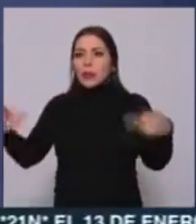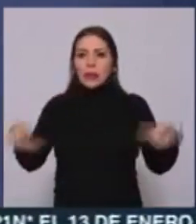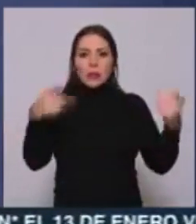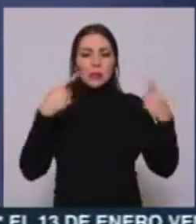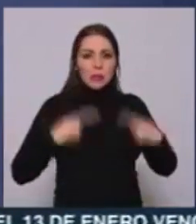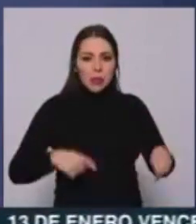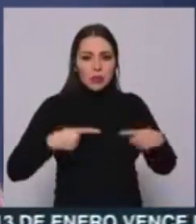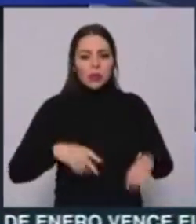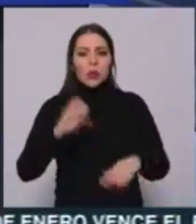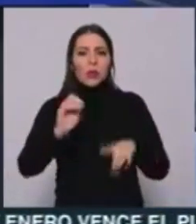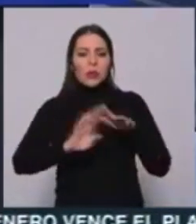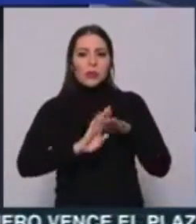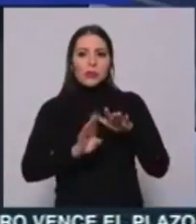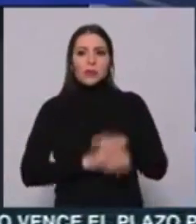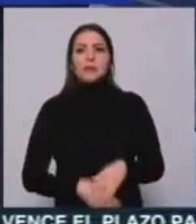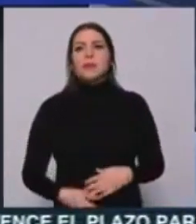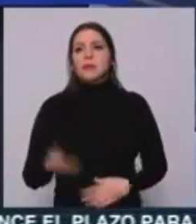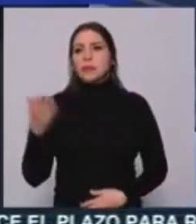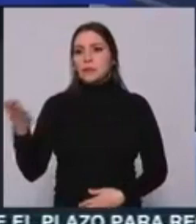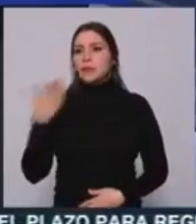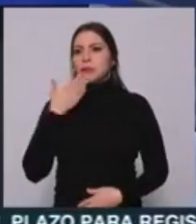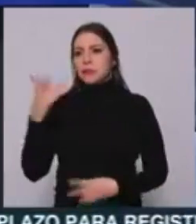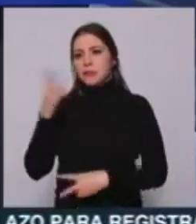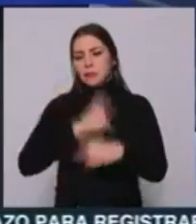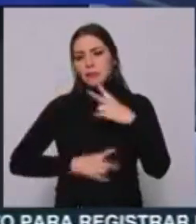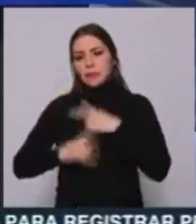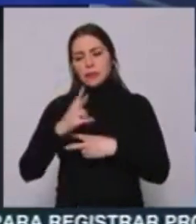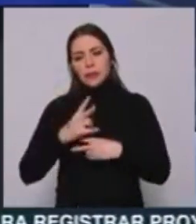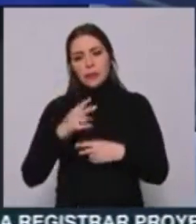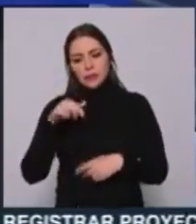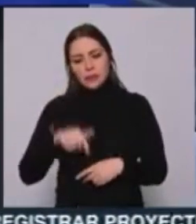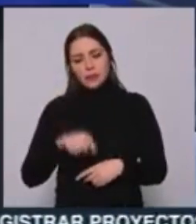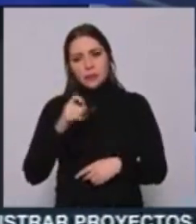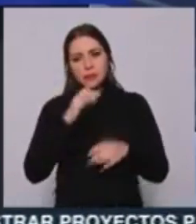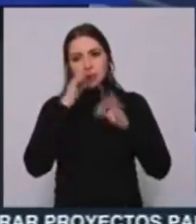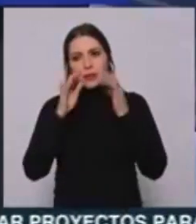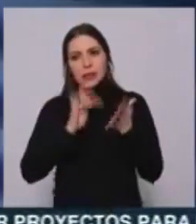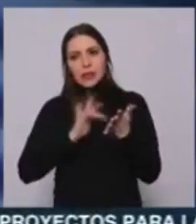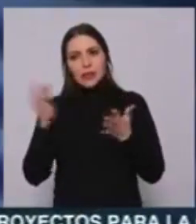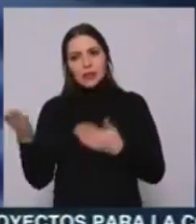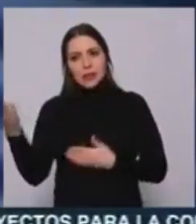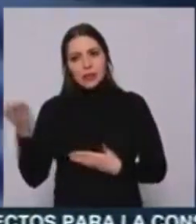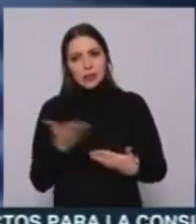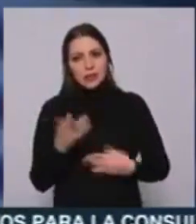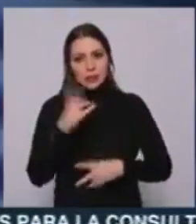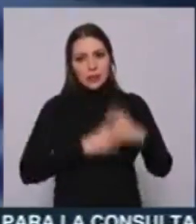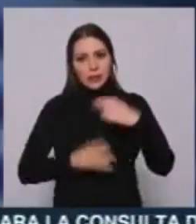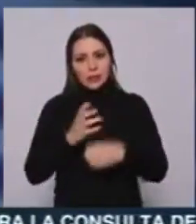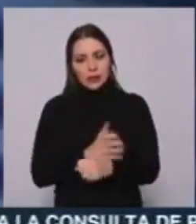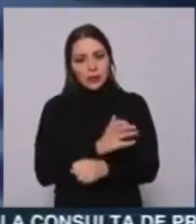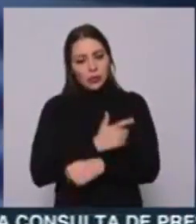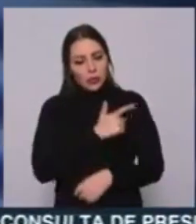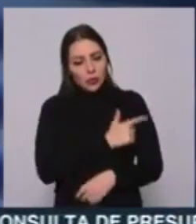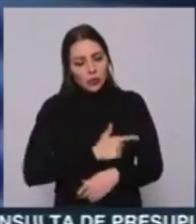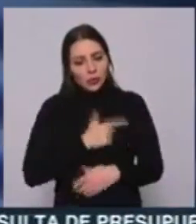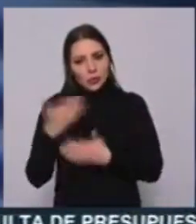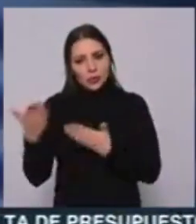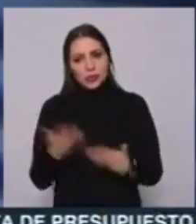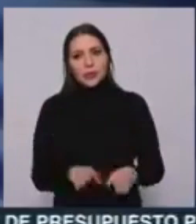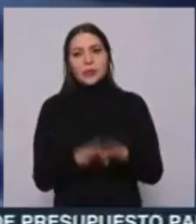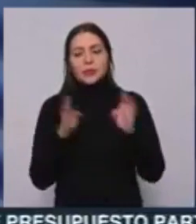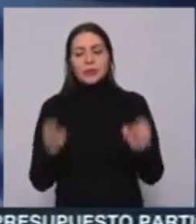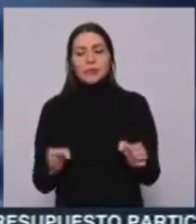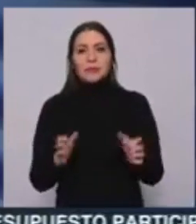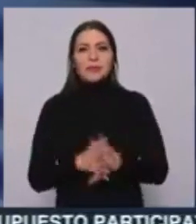Fernanda, bienvenida a 21 Noticias, muchísimas gracias por acompañarnos, un honor recibirla, ¿cómo está? Bueno, muchas gracias Juan y